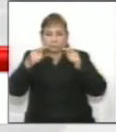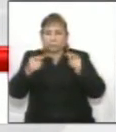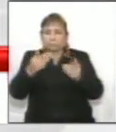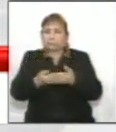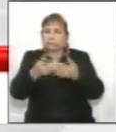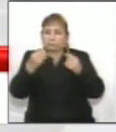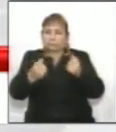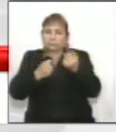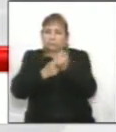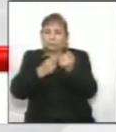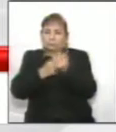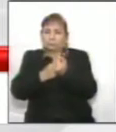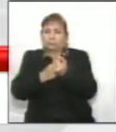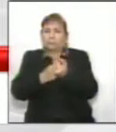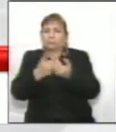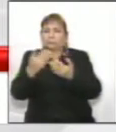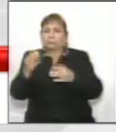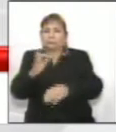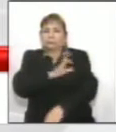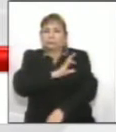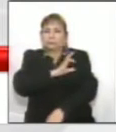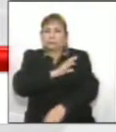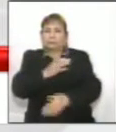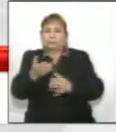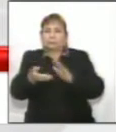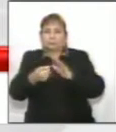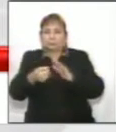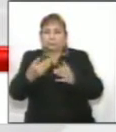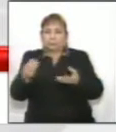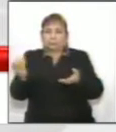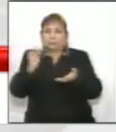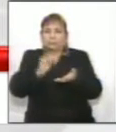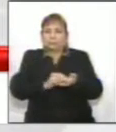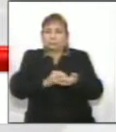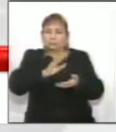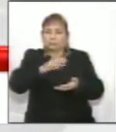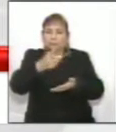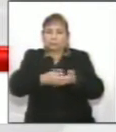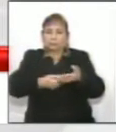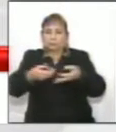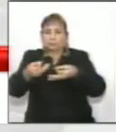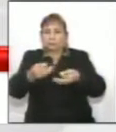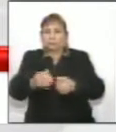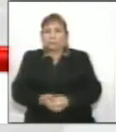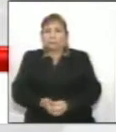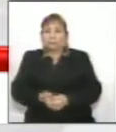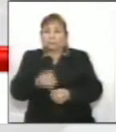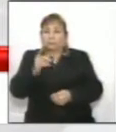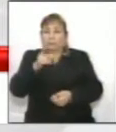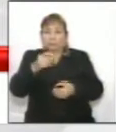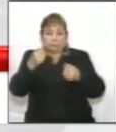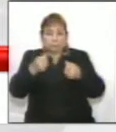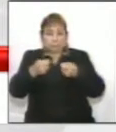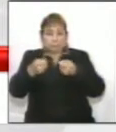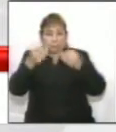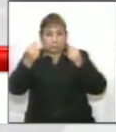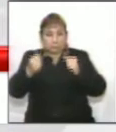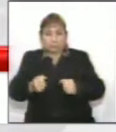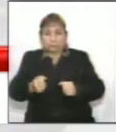su apoyo a las fiscalías anticorrupción e incrementar sus presupuestos. Si usted toma estas